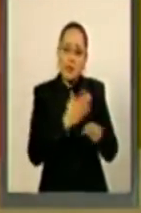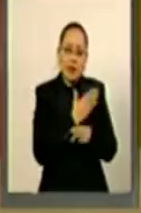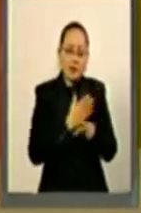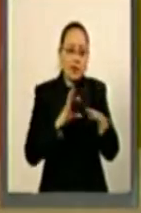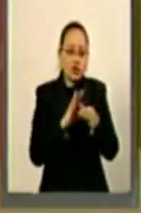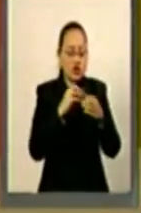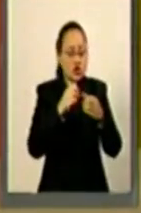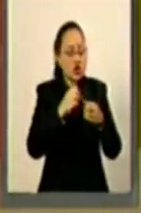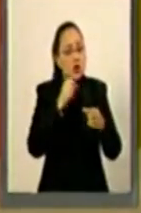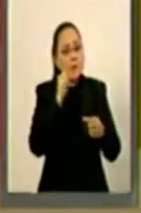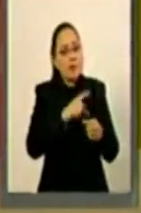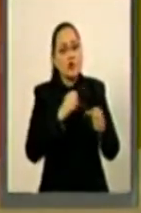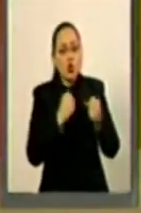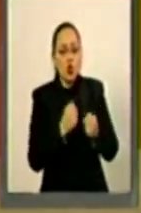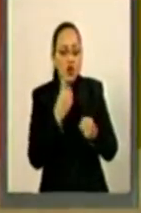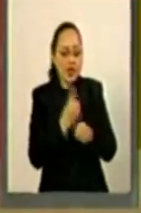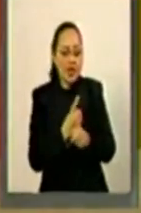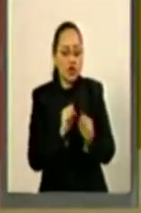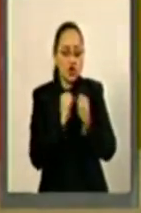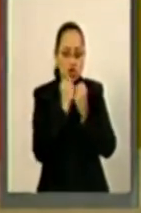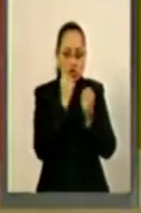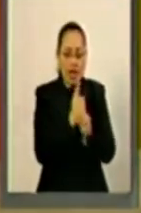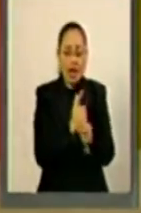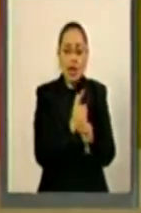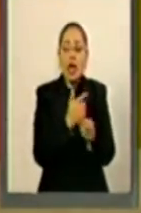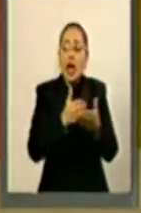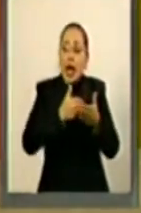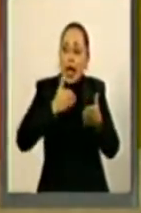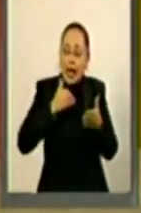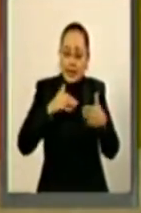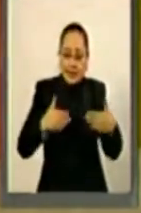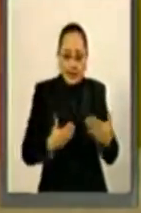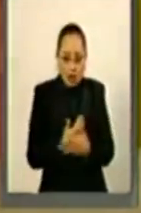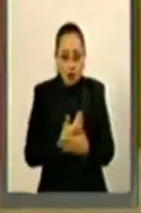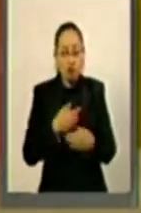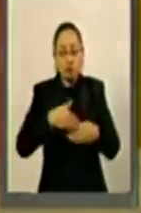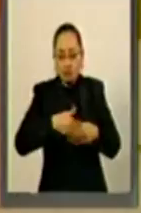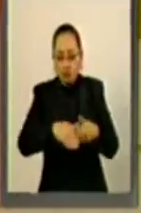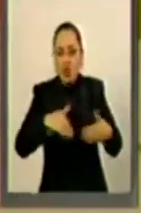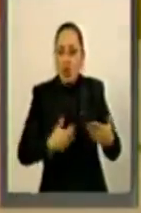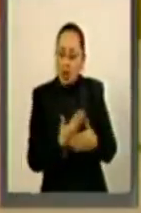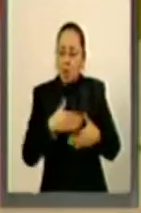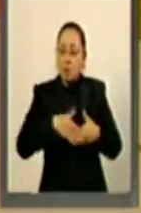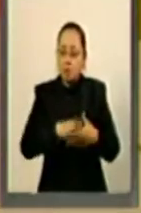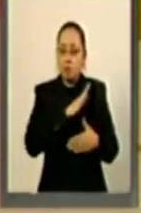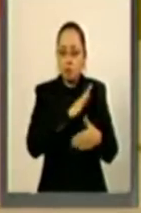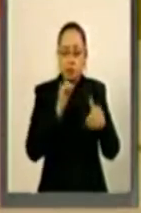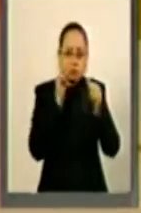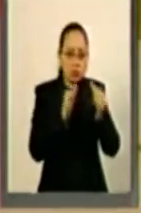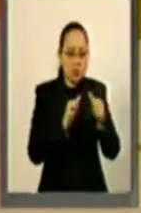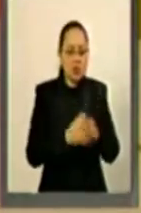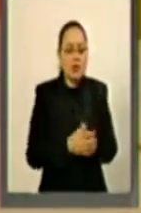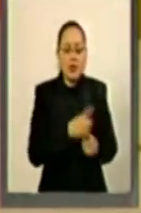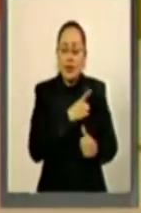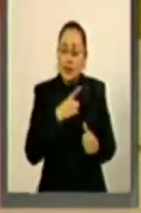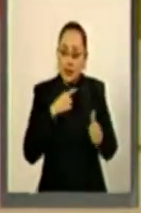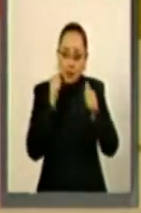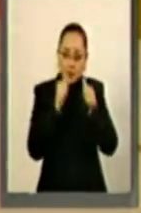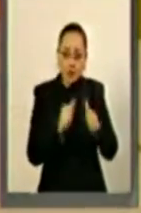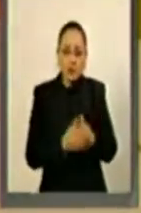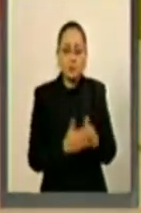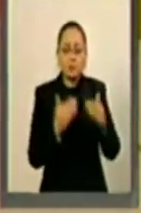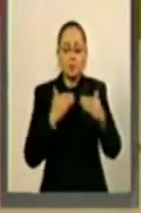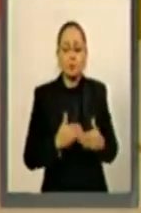seguridad social, incluyendo atención prenatal y postnatal. En el articulado de